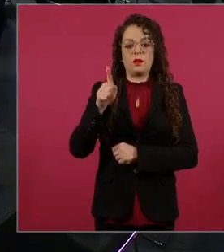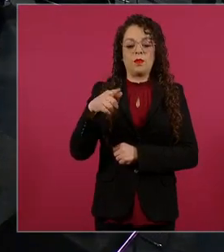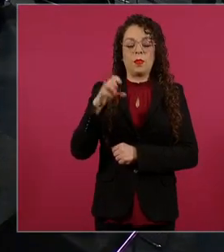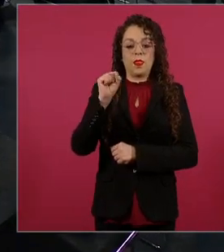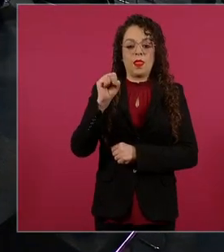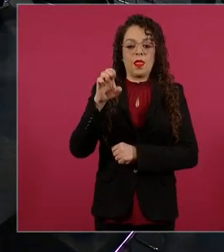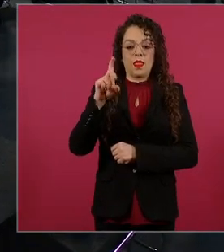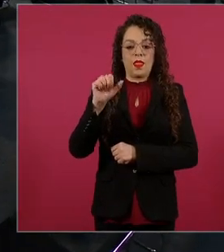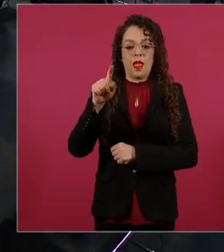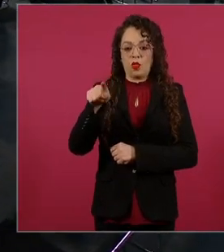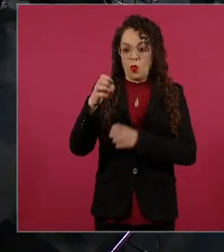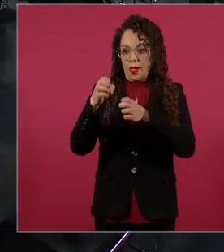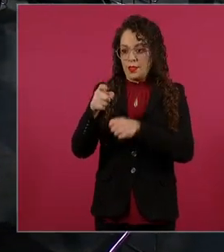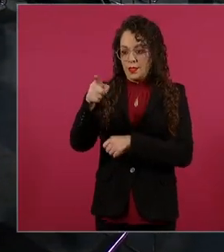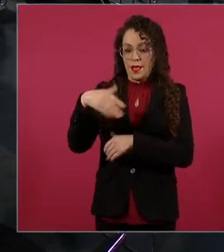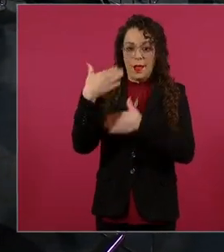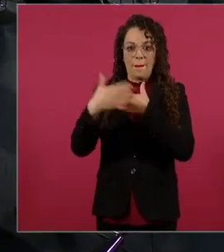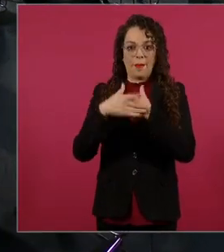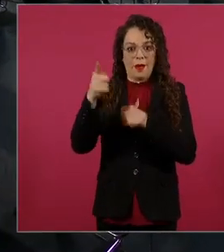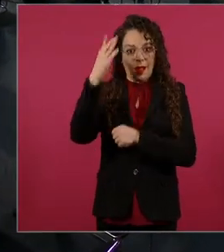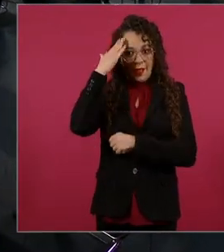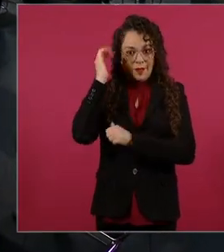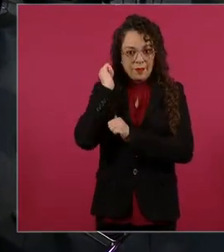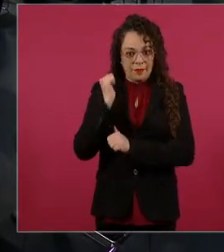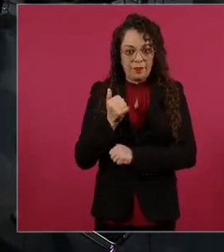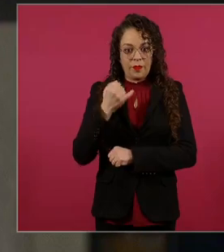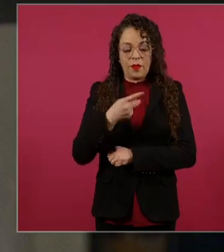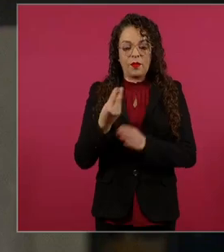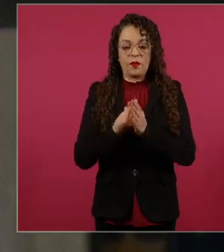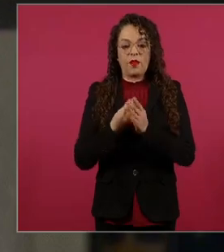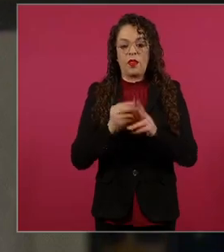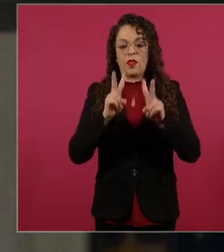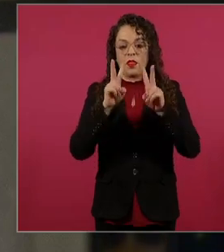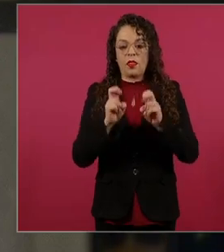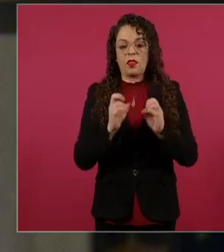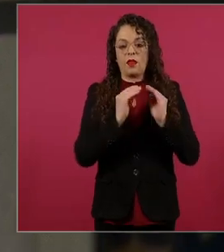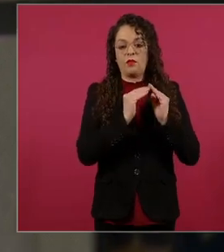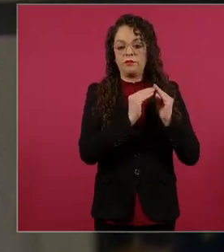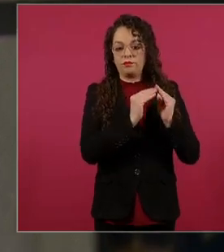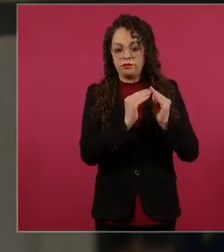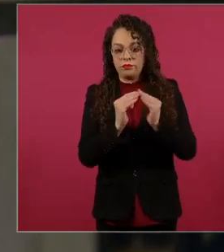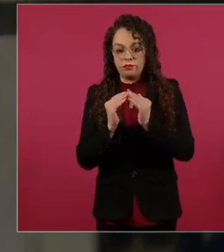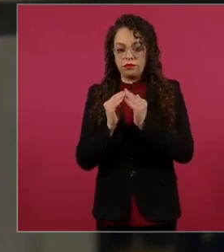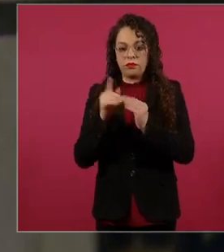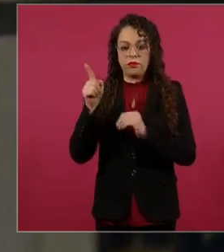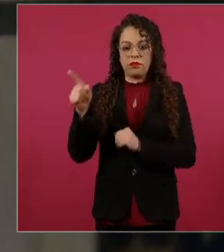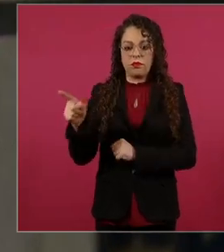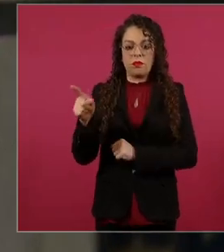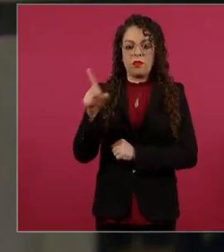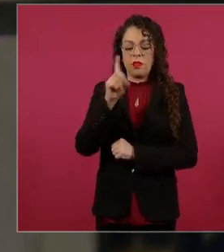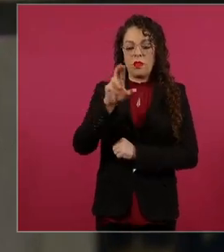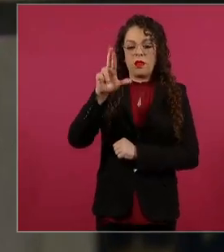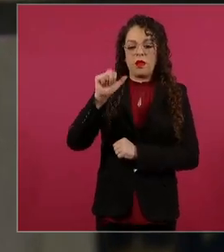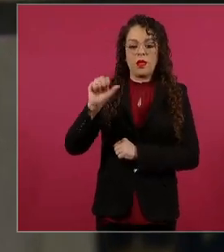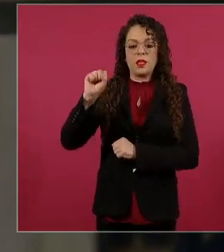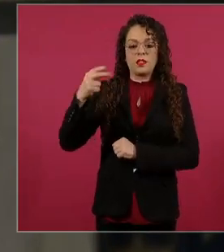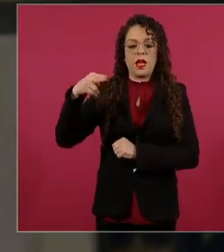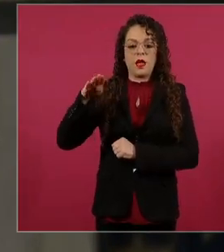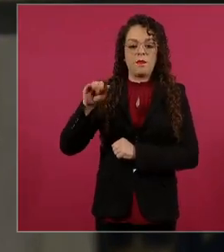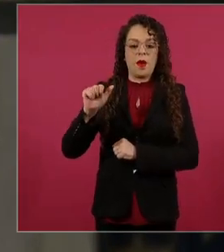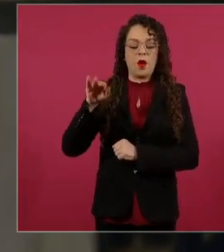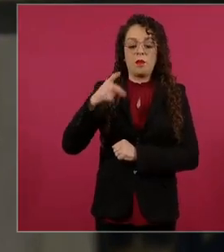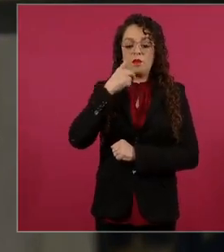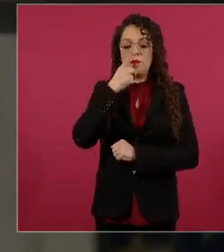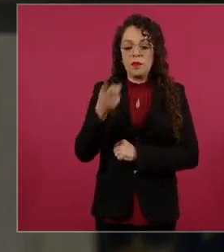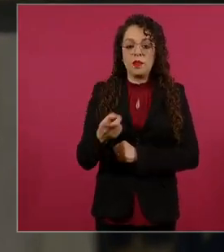Sedatu y también la política de vivienda que la doctora Shimon ha enfatizado que quiere mínimo construir un millón de viviendas